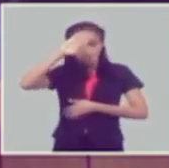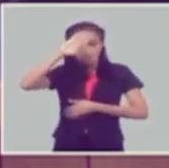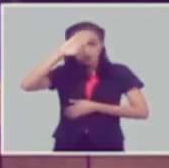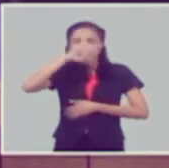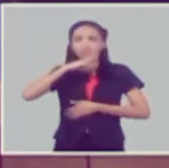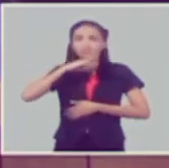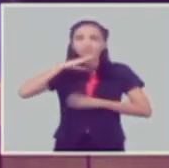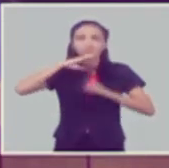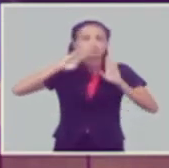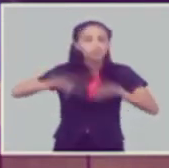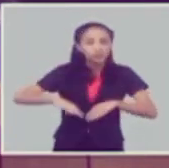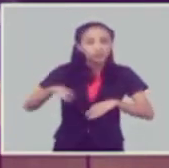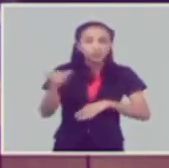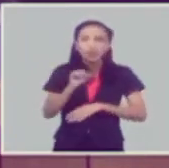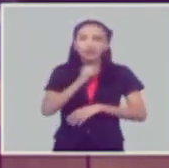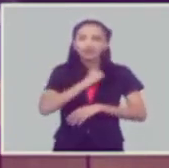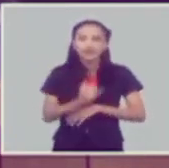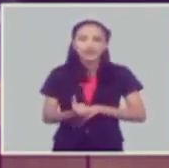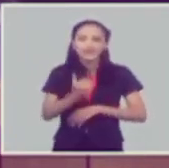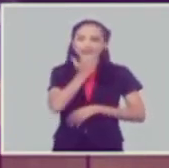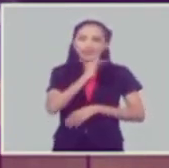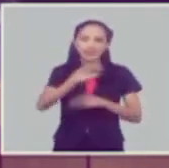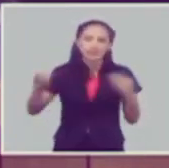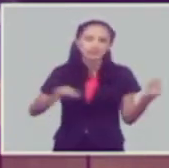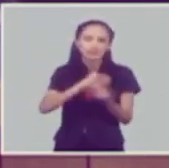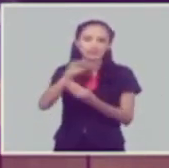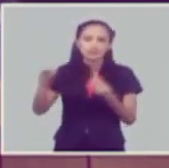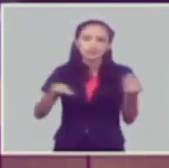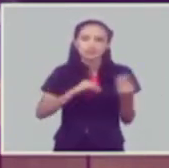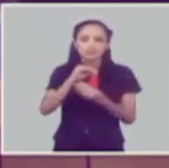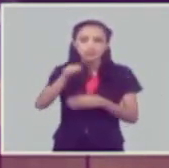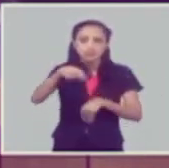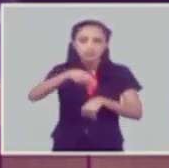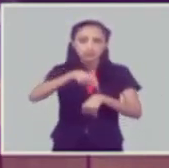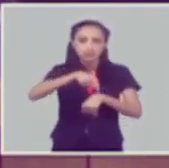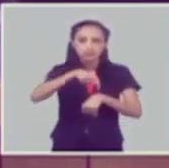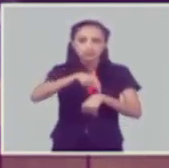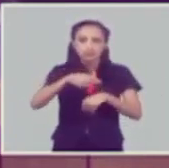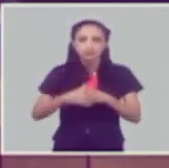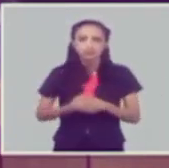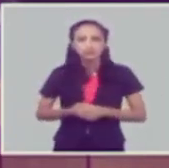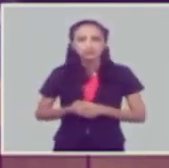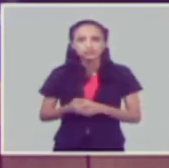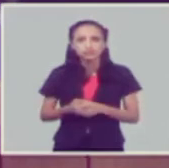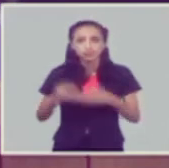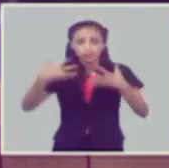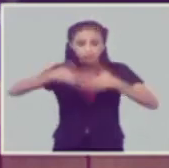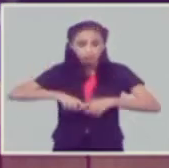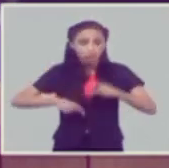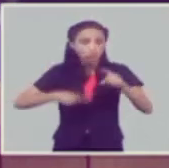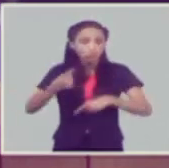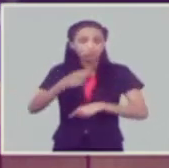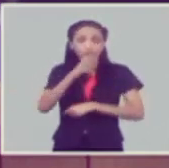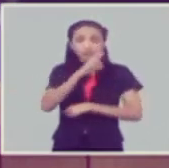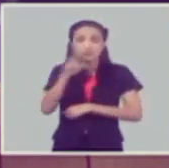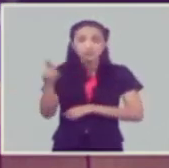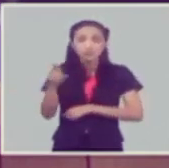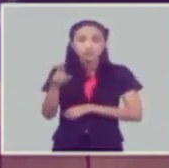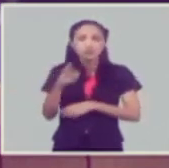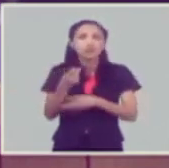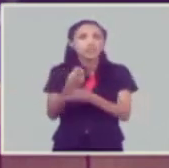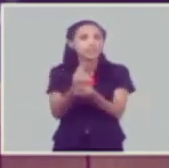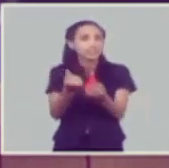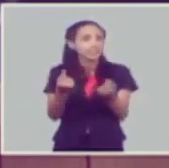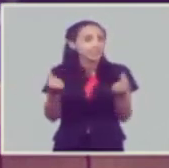escaseces y de paralizar las transformaciones en curso. La industria de la contrarrevolución mueve mucho